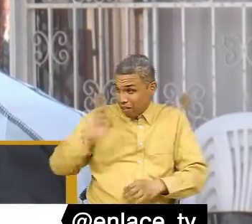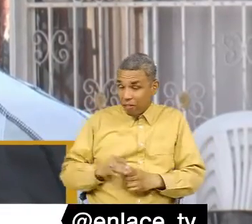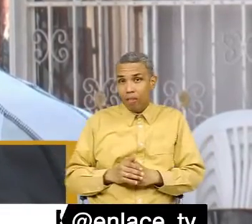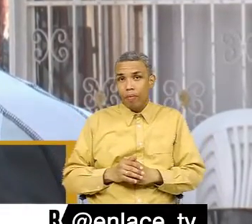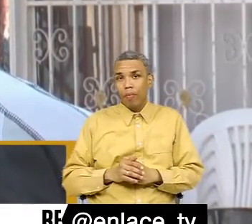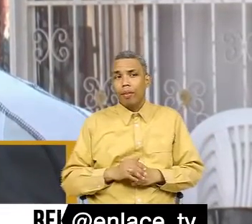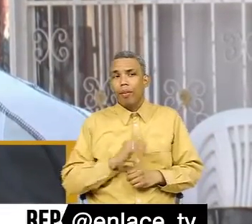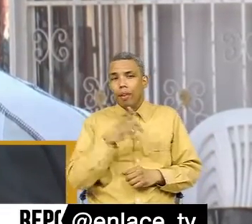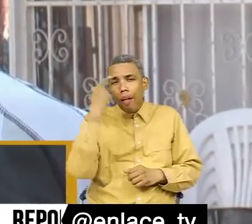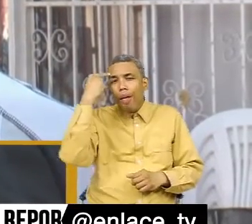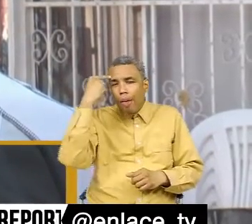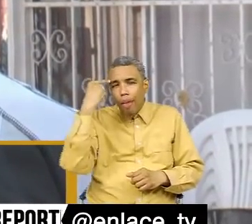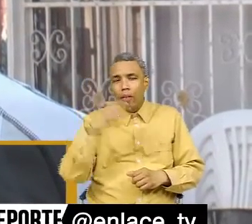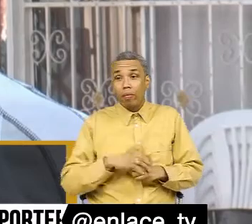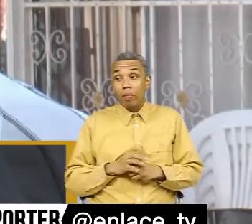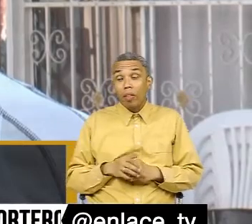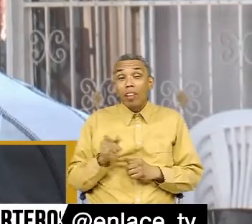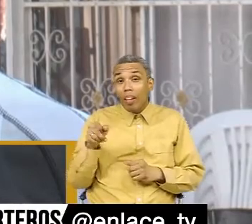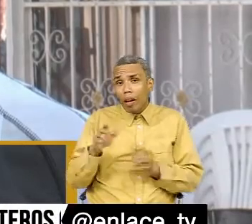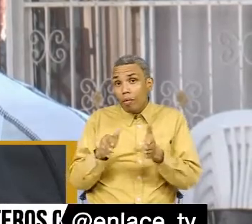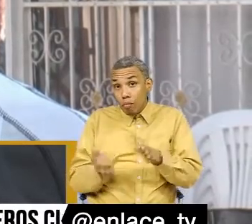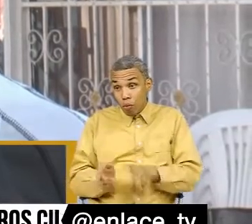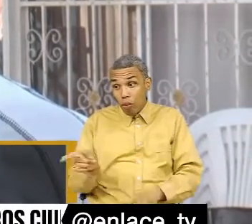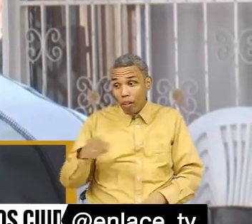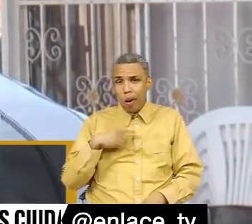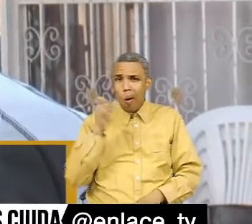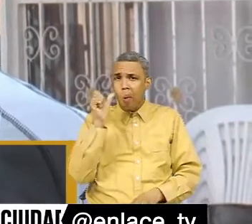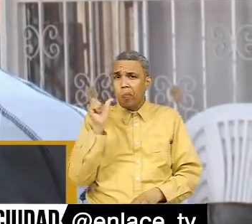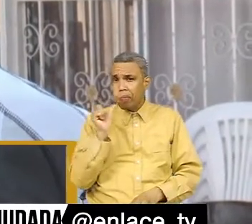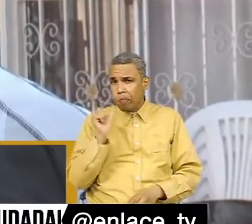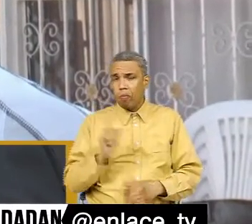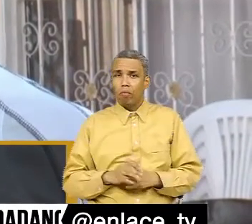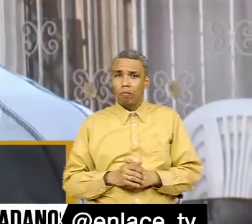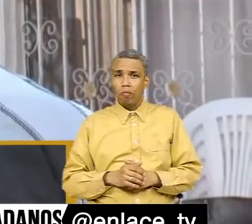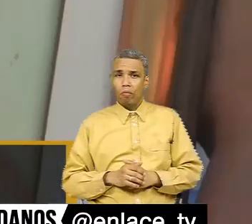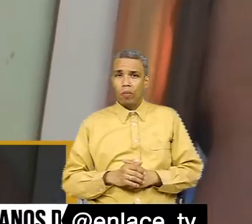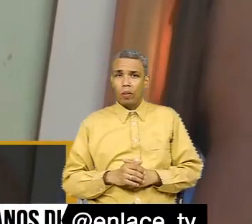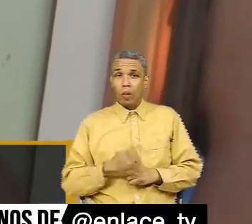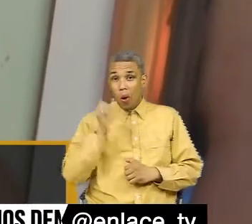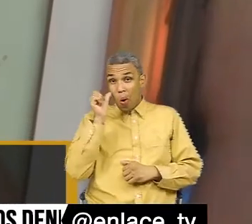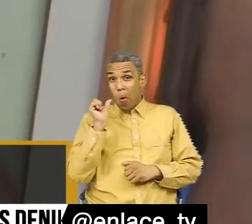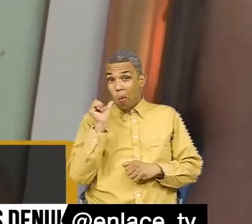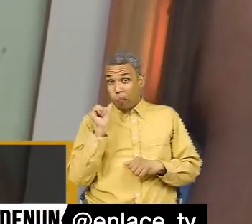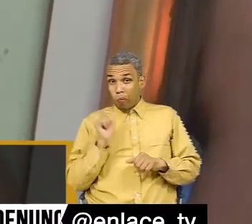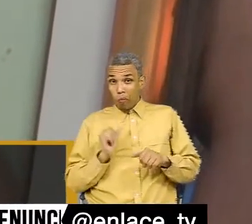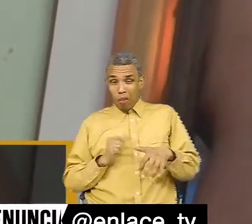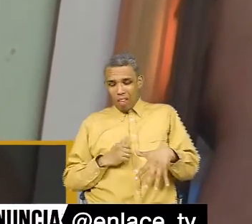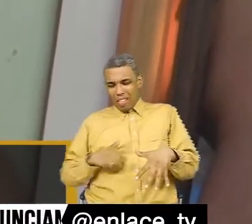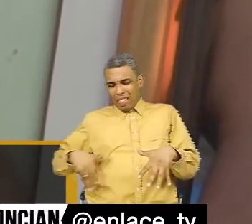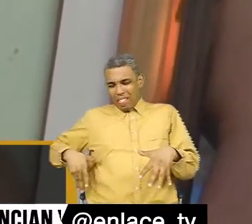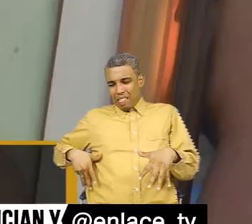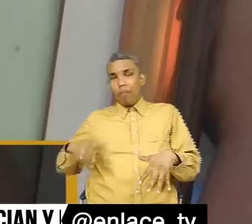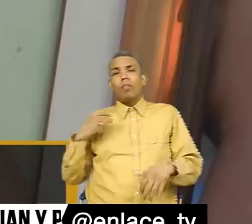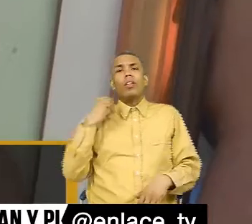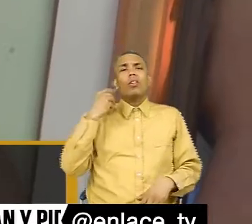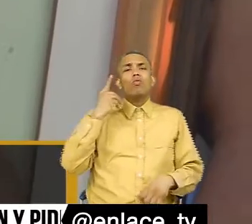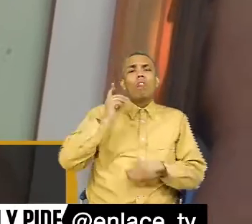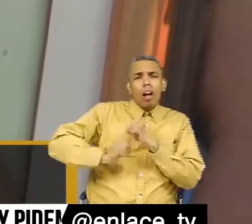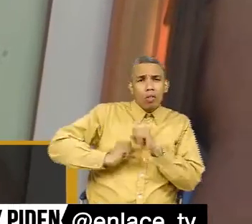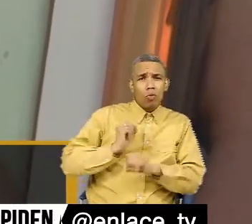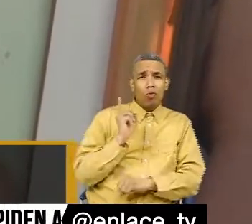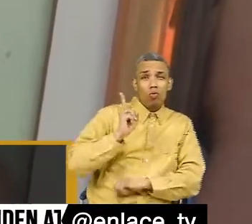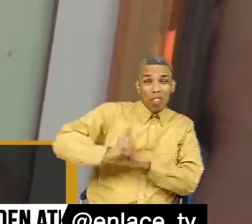Ella estuvo embarazada. Ella en esos momentos que ingresó, ella venía con un padecimiento desde los 3 años,